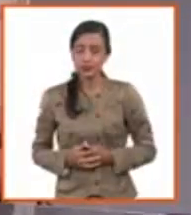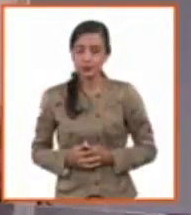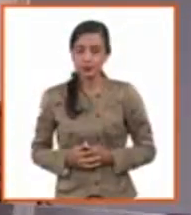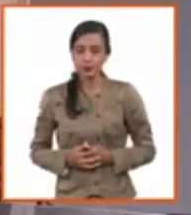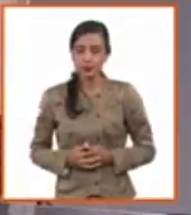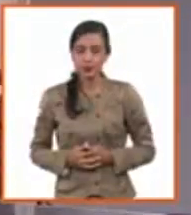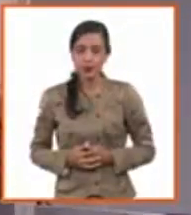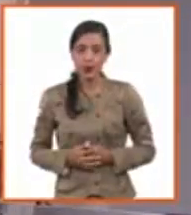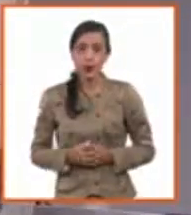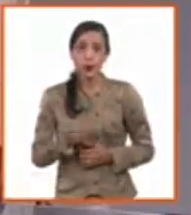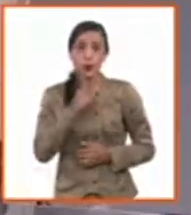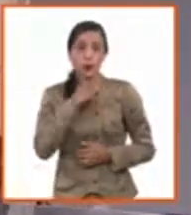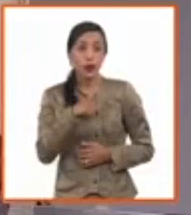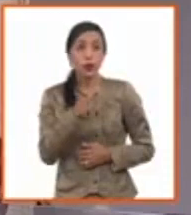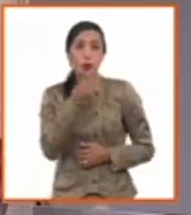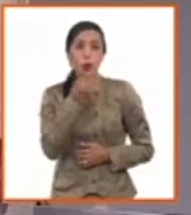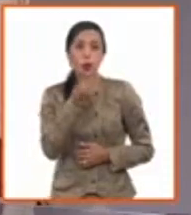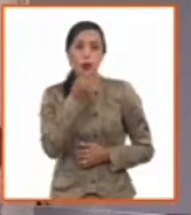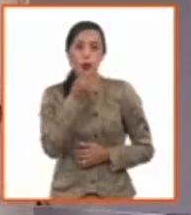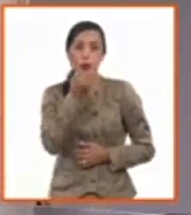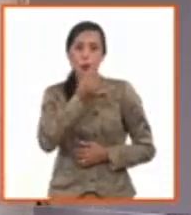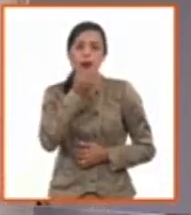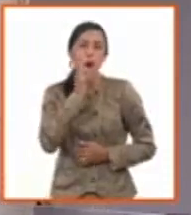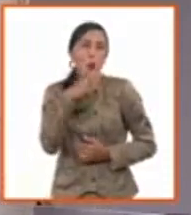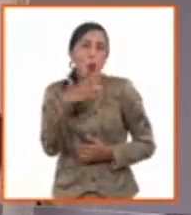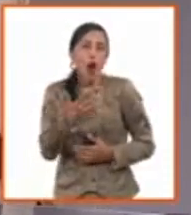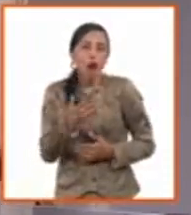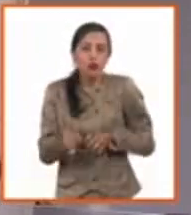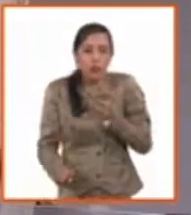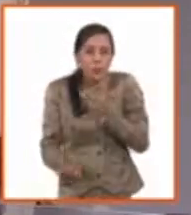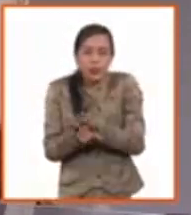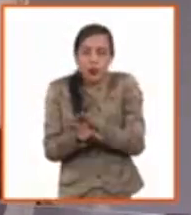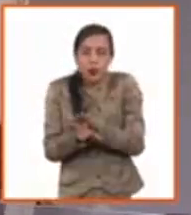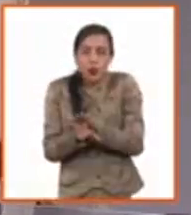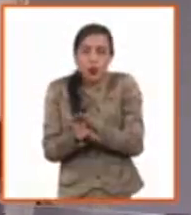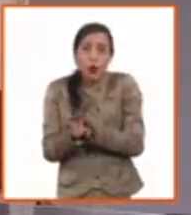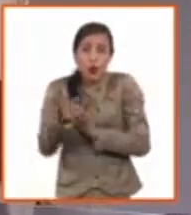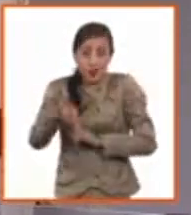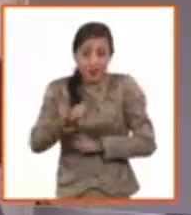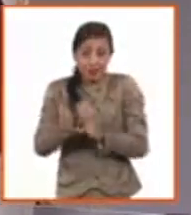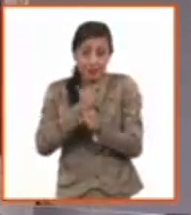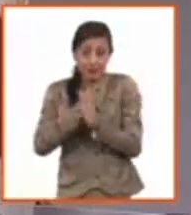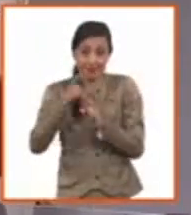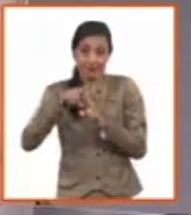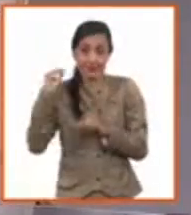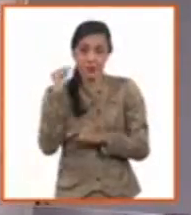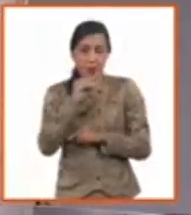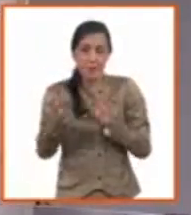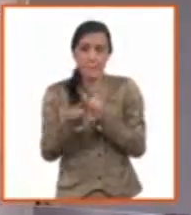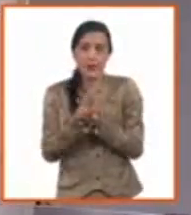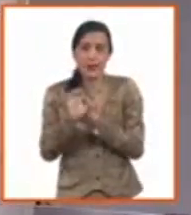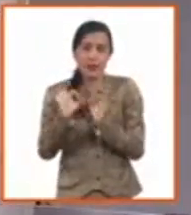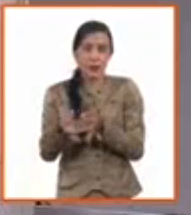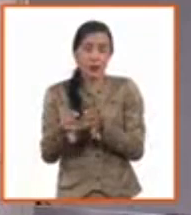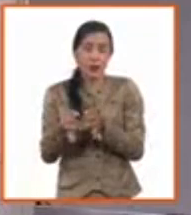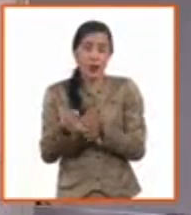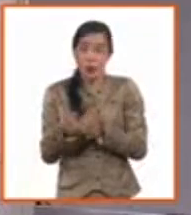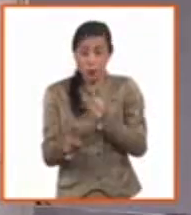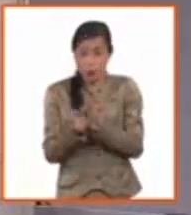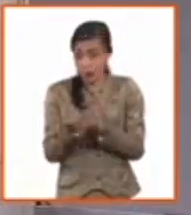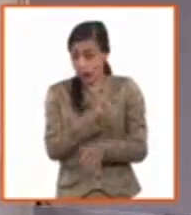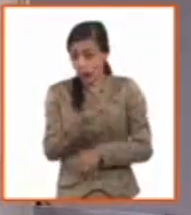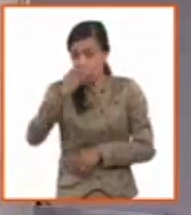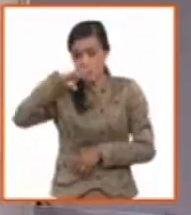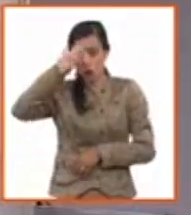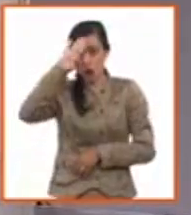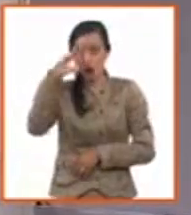si pudiéramos hacer referencia a cuándo nació esta industria habría que señalar que esta industria nace casi desde los inicios